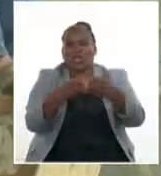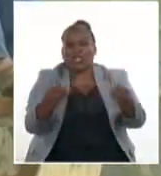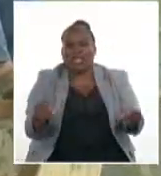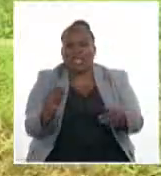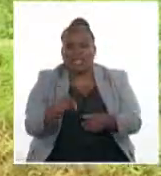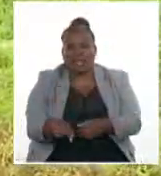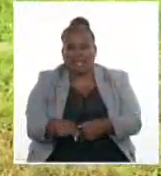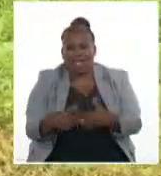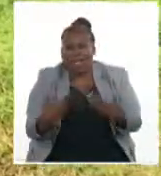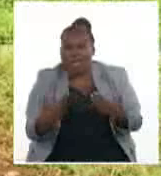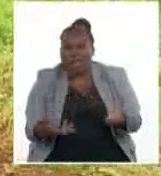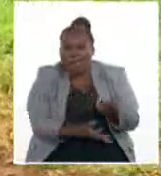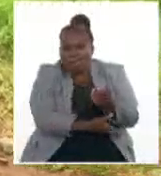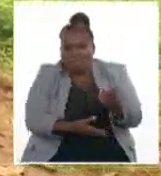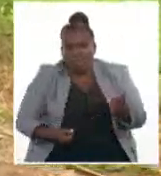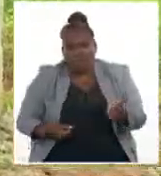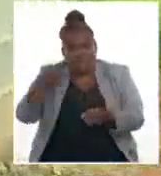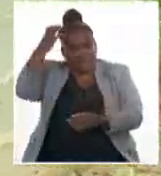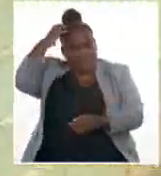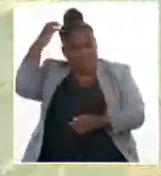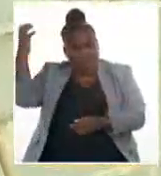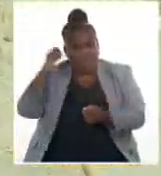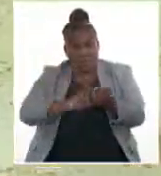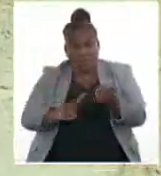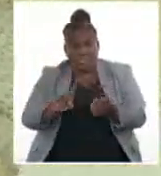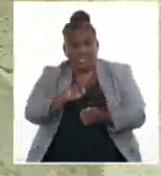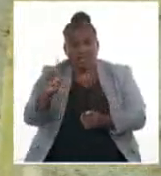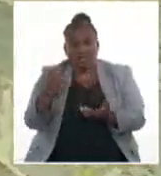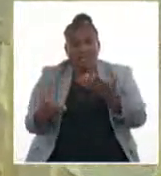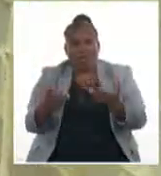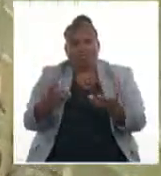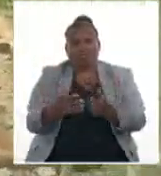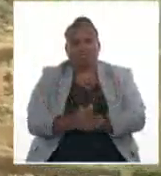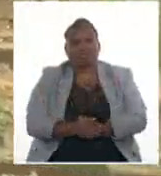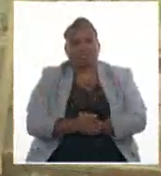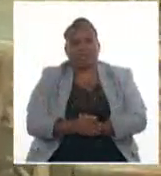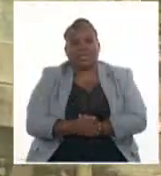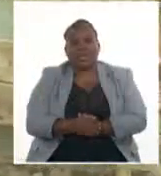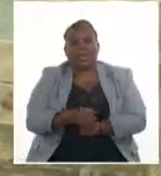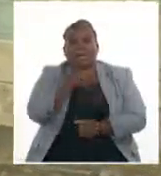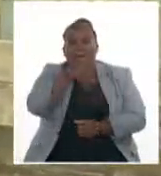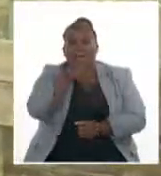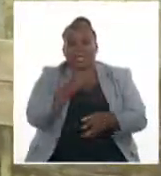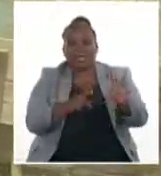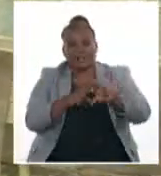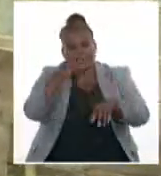de este esfuerzo gubernamental en la provincia. Mayelín del Sol, Canal Cubano de Noticias.